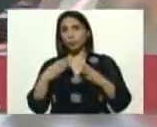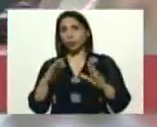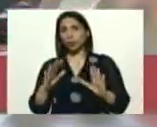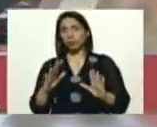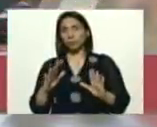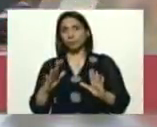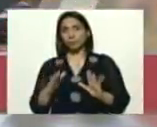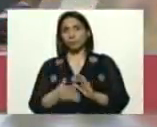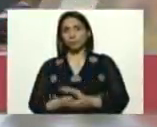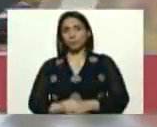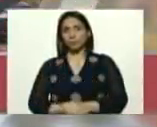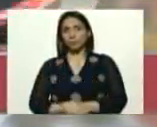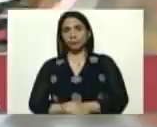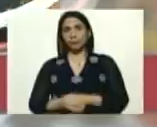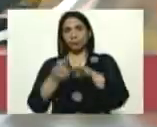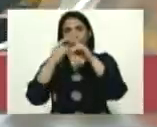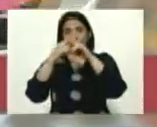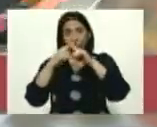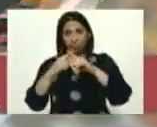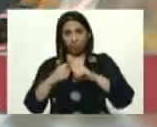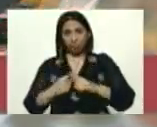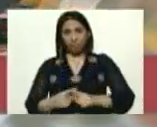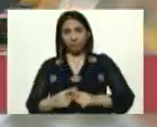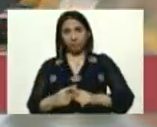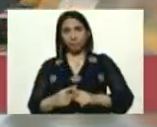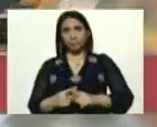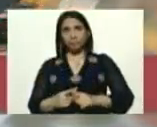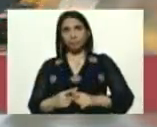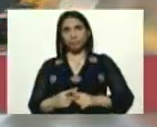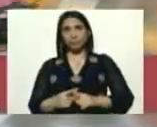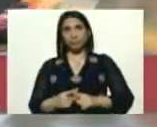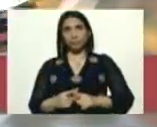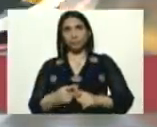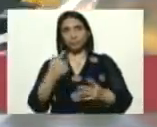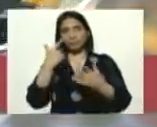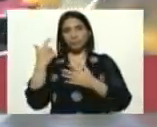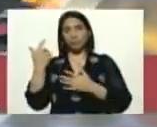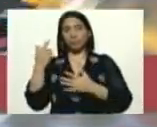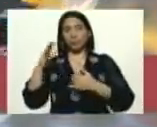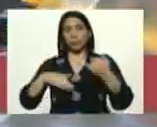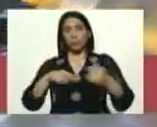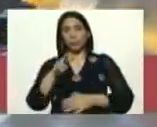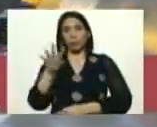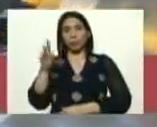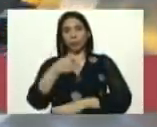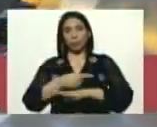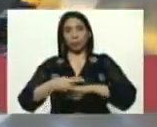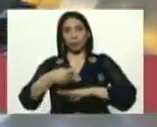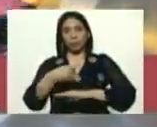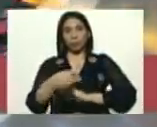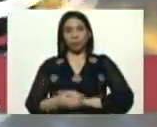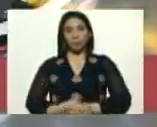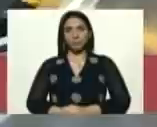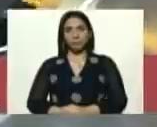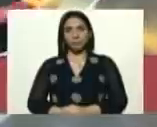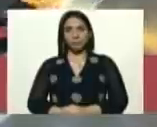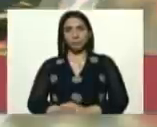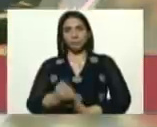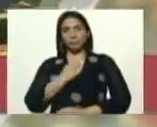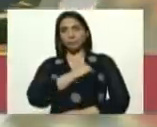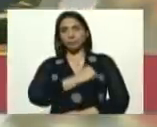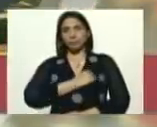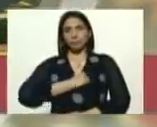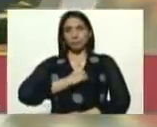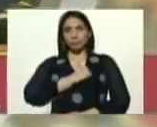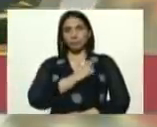ese es el registro de los casos en las últimas 24 horas. Lamentándolo